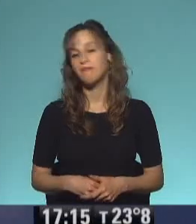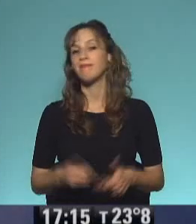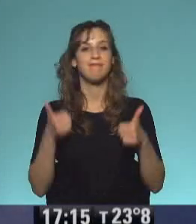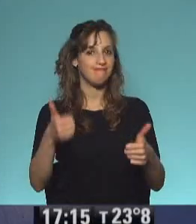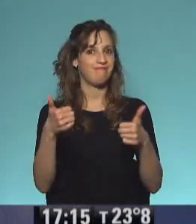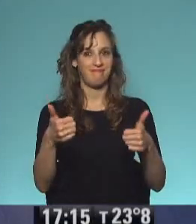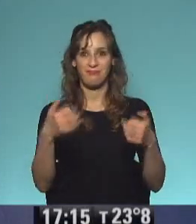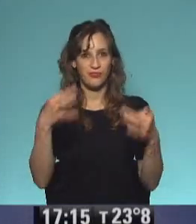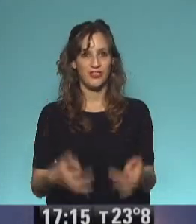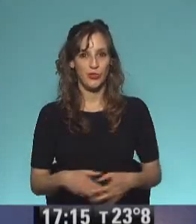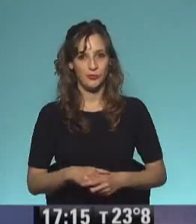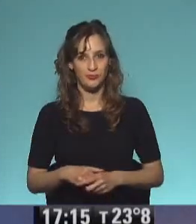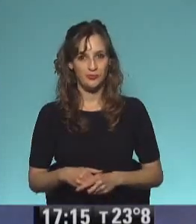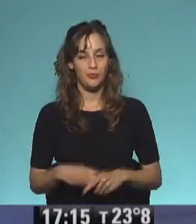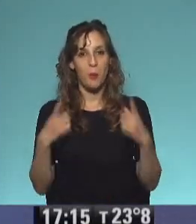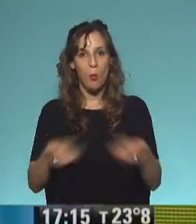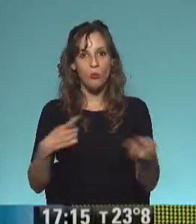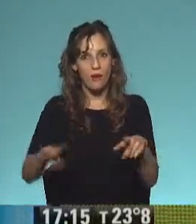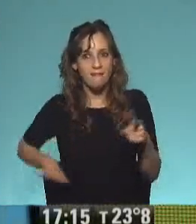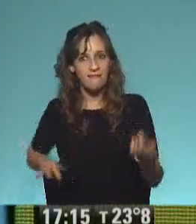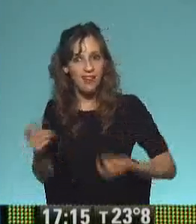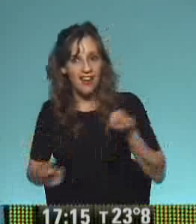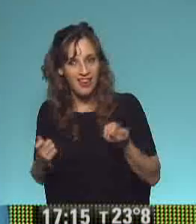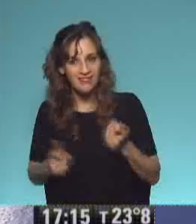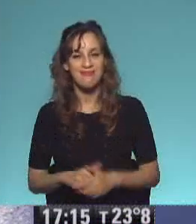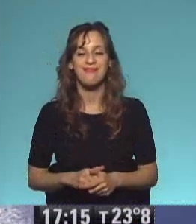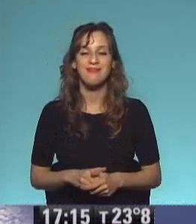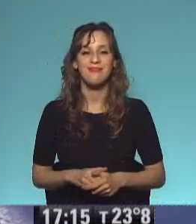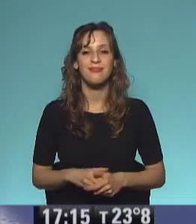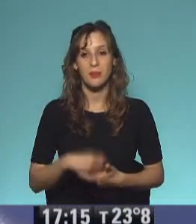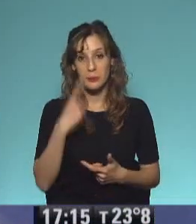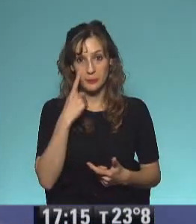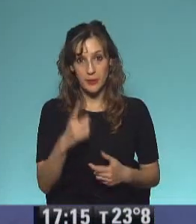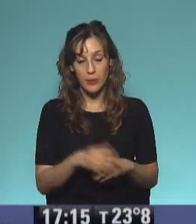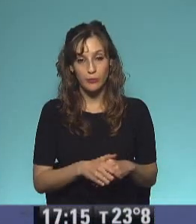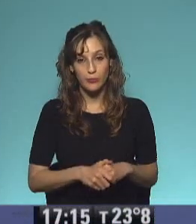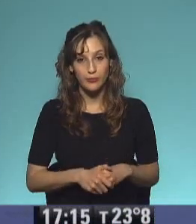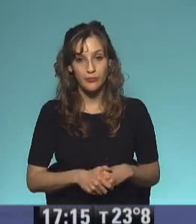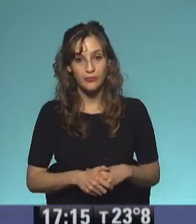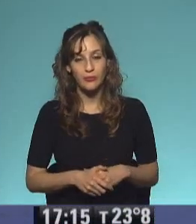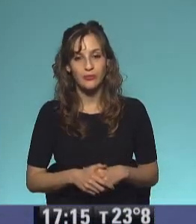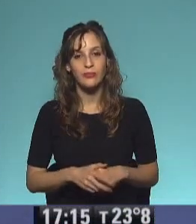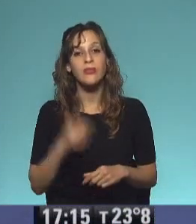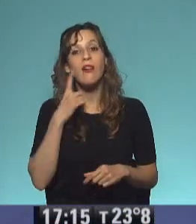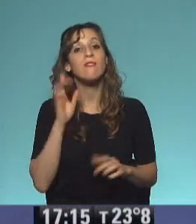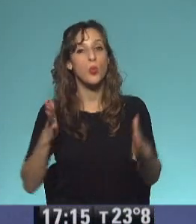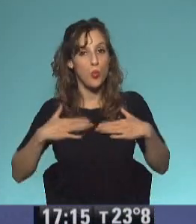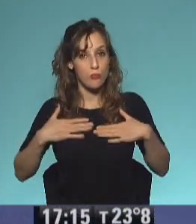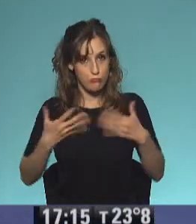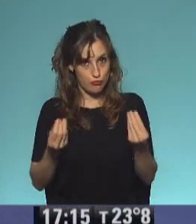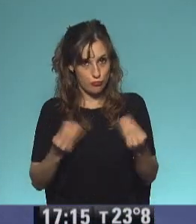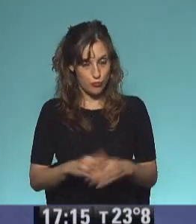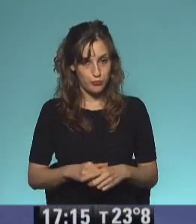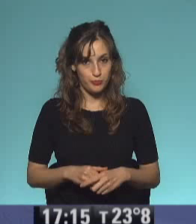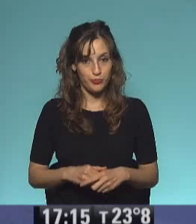¡Yorfi! Me da ganas de bailar, me olvido hacer el ejercicio. Nos quedamos acá. Mirá ahora, ¿eh? A ver si se animan a hacer uno de coordinación. Hay que prestar